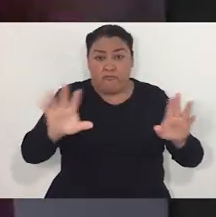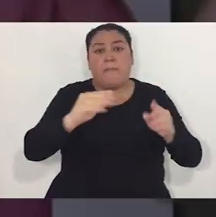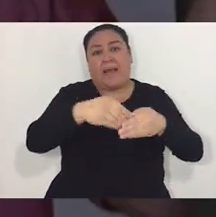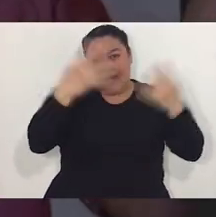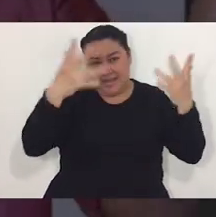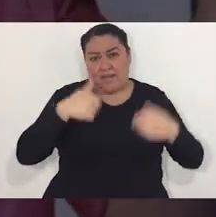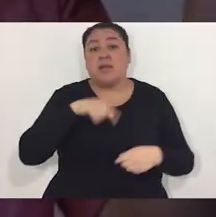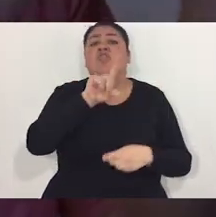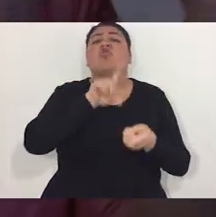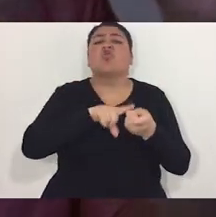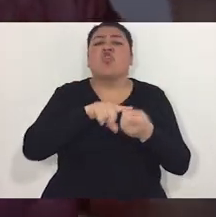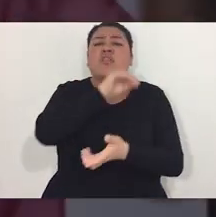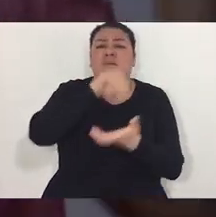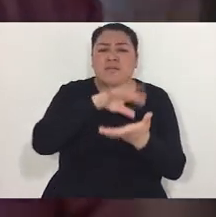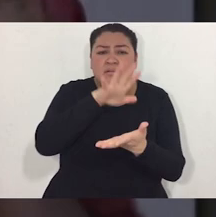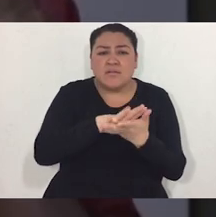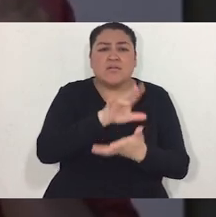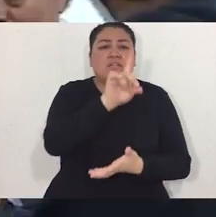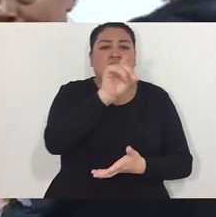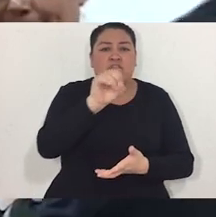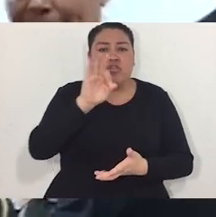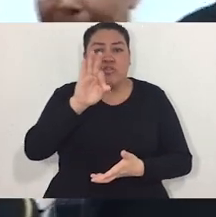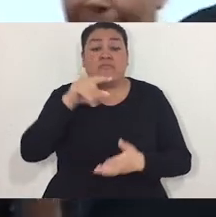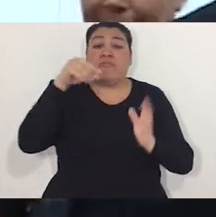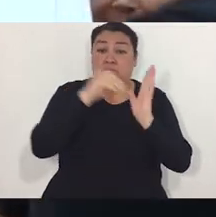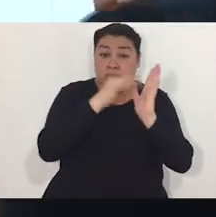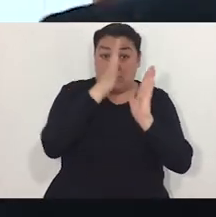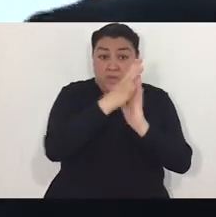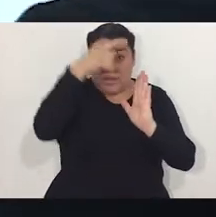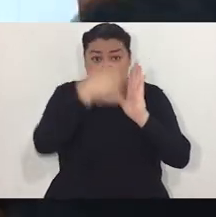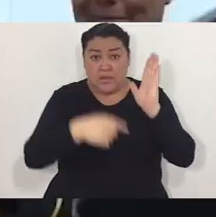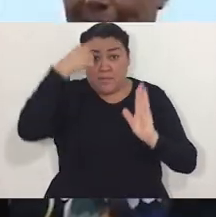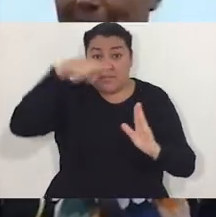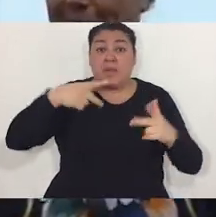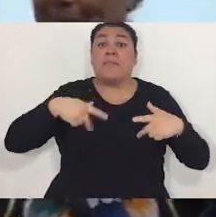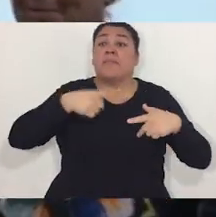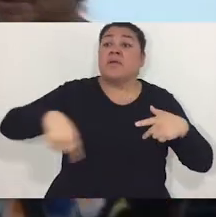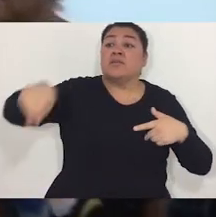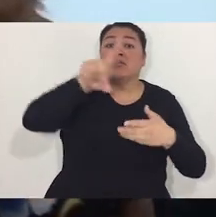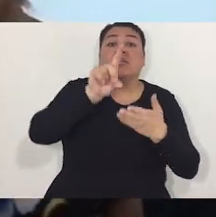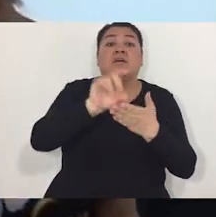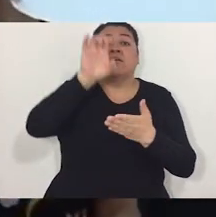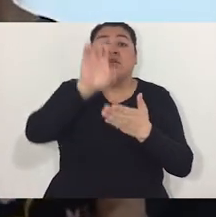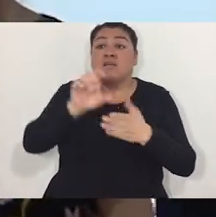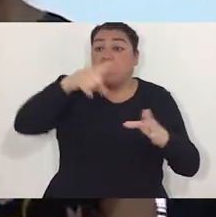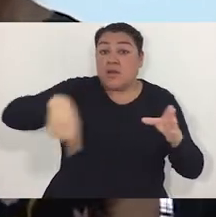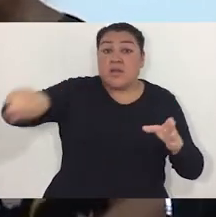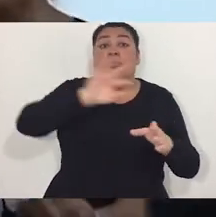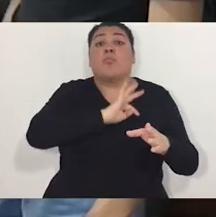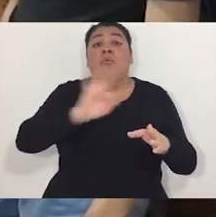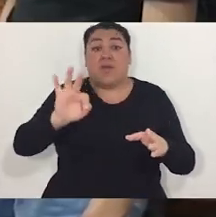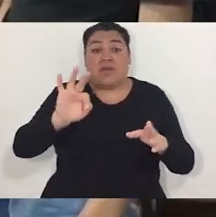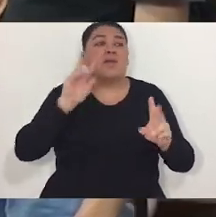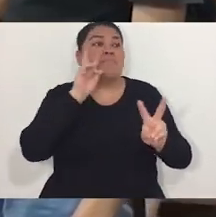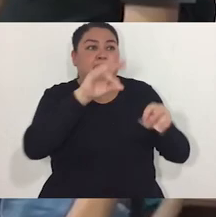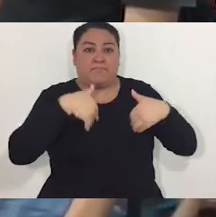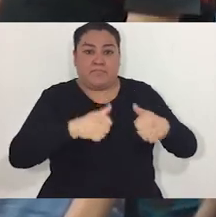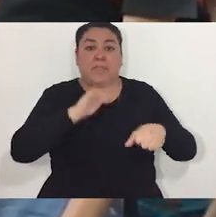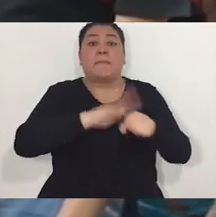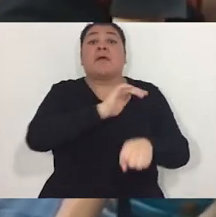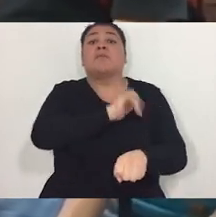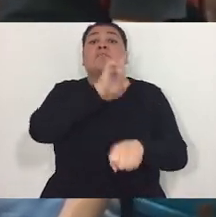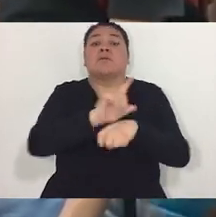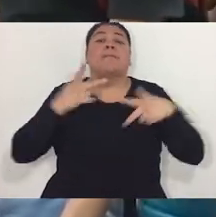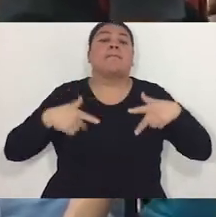publicados en el Diario Oficial de la Federación, que regularán los aspectos técnicos para que las personas con discapacidad, especialmente las personas